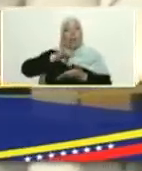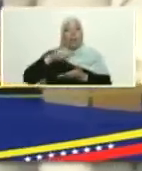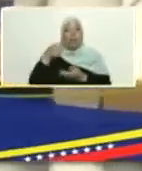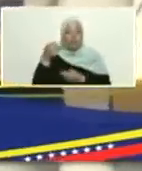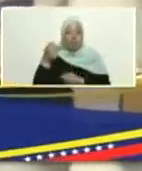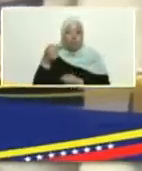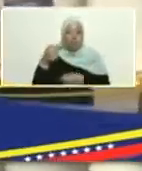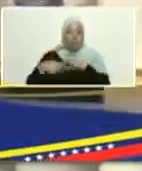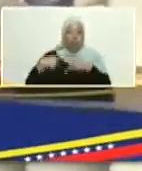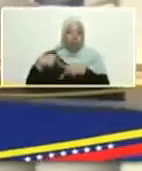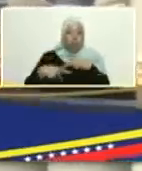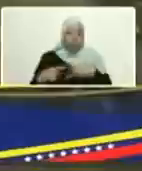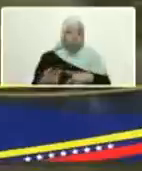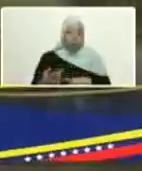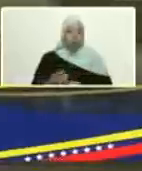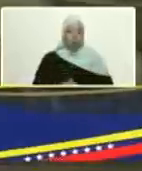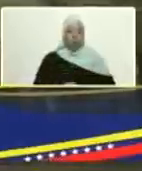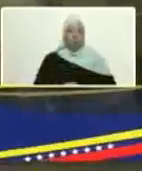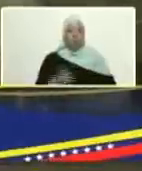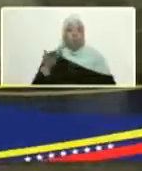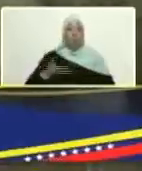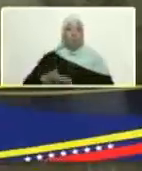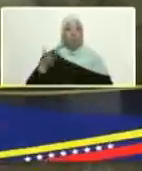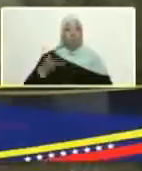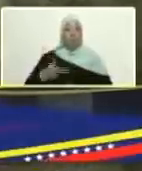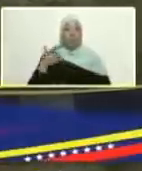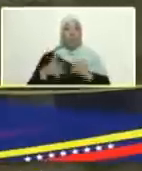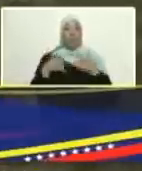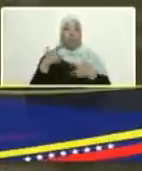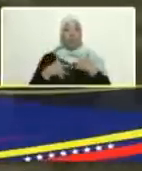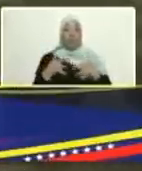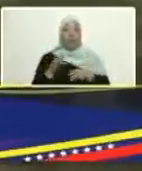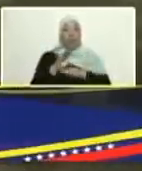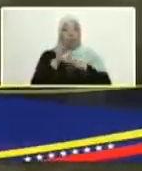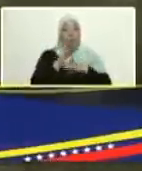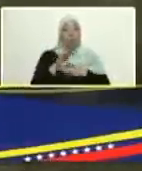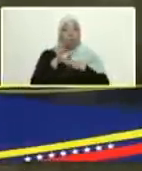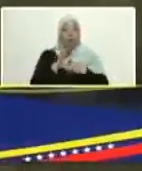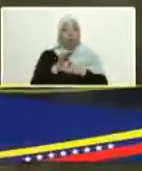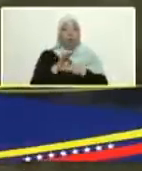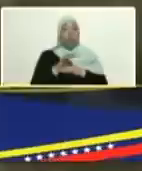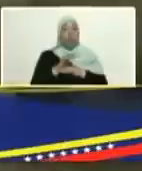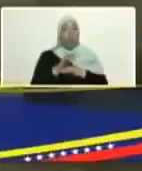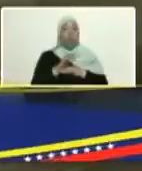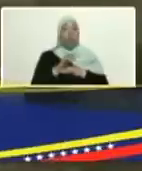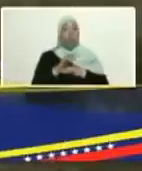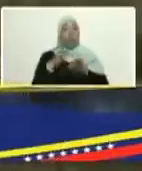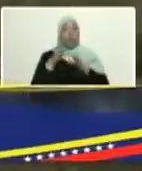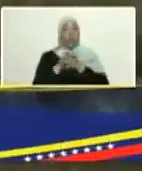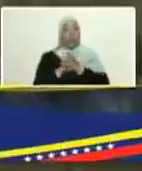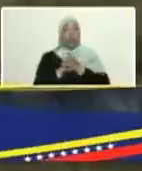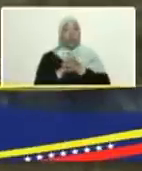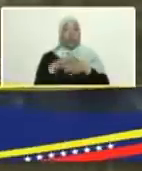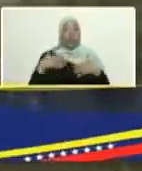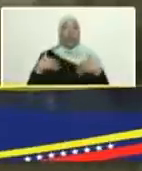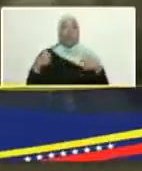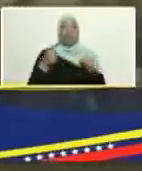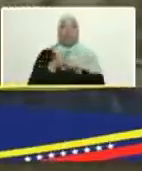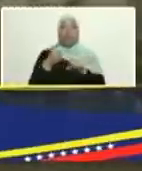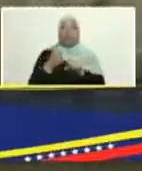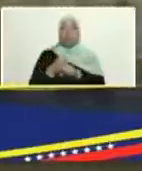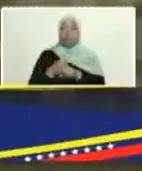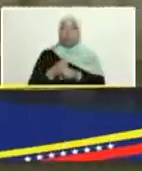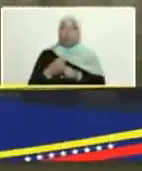tenido mucha importancia en lo que es el cuidado, en lo que es el cuidado, compañeros, de la salud de los trabajadores, que